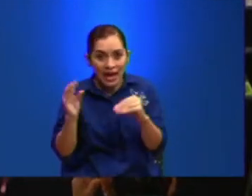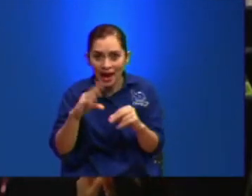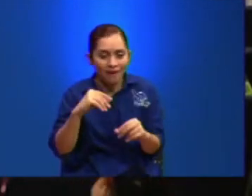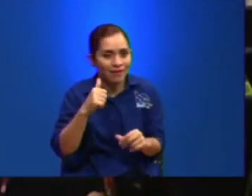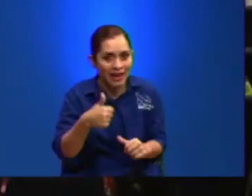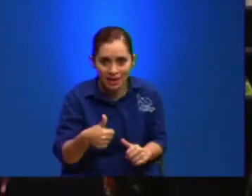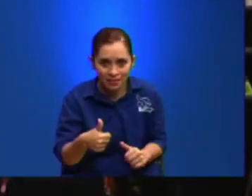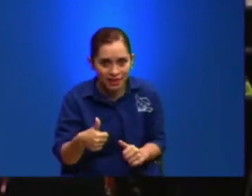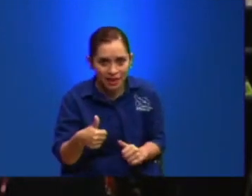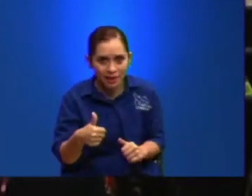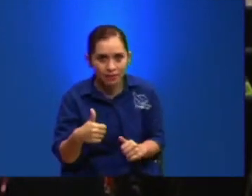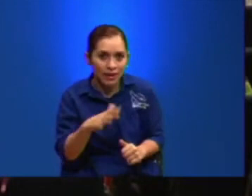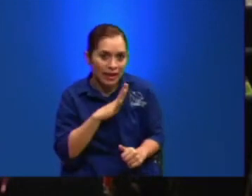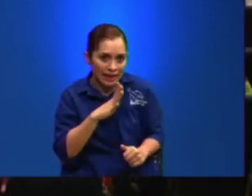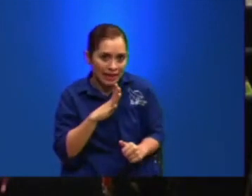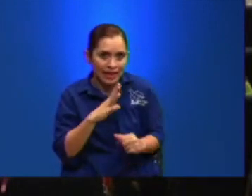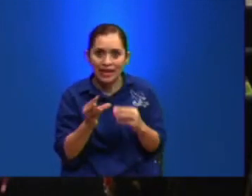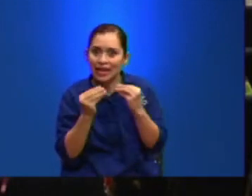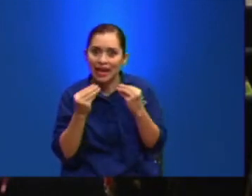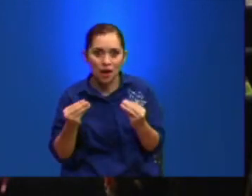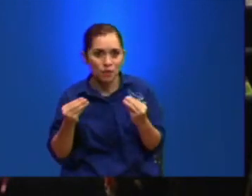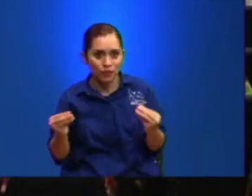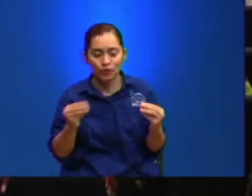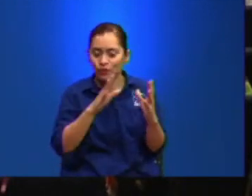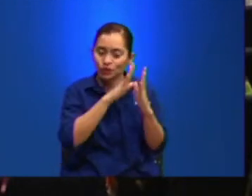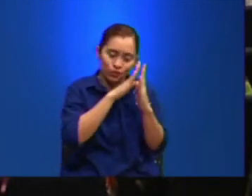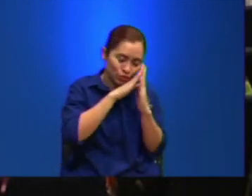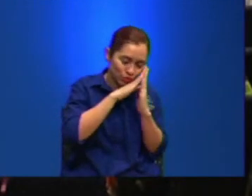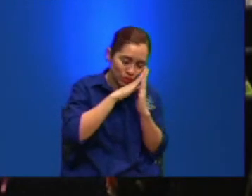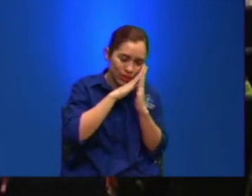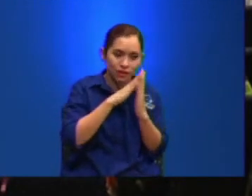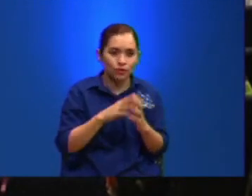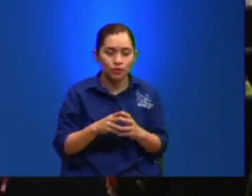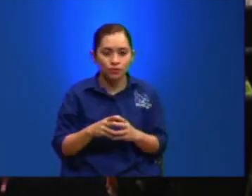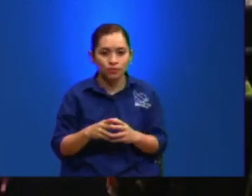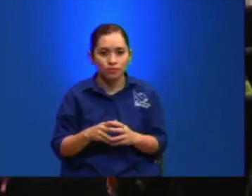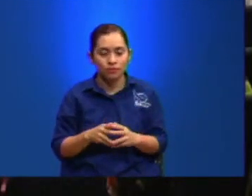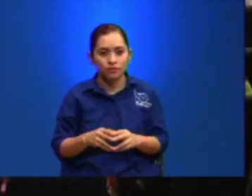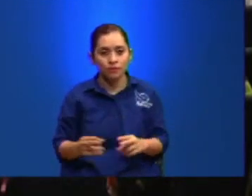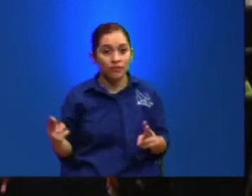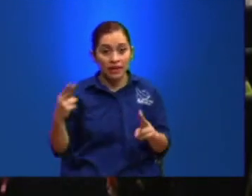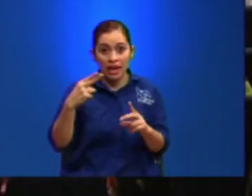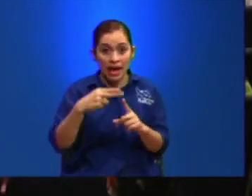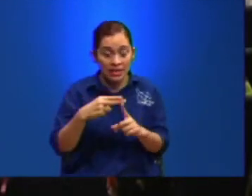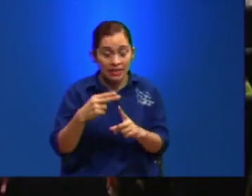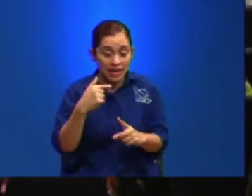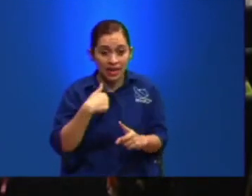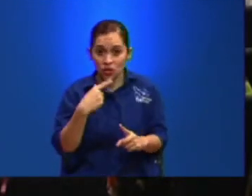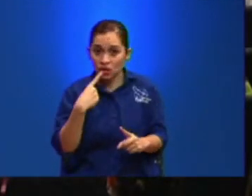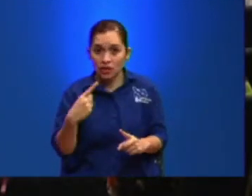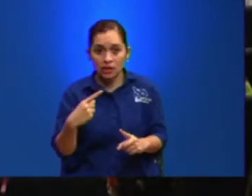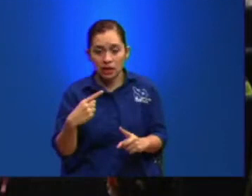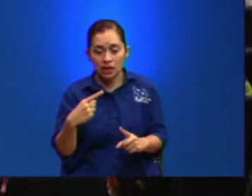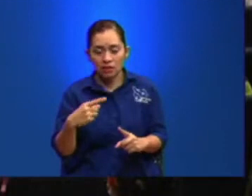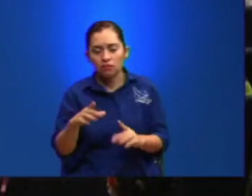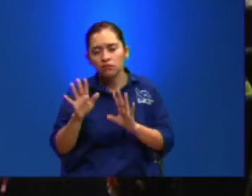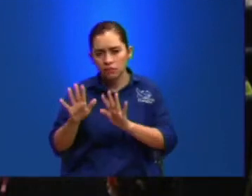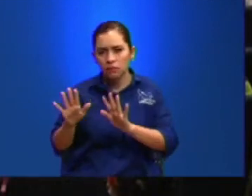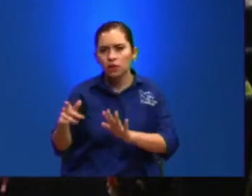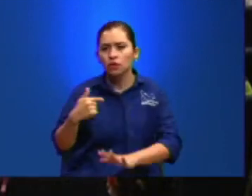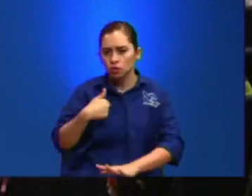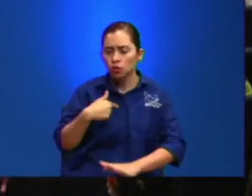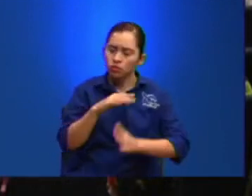secretos íntimos de cole hasta que yo le decía sabes que papito no te voy a contestar si me seguís hablando no va a dormir